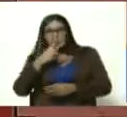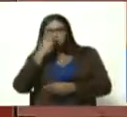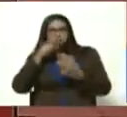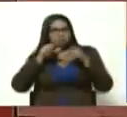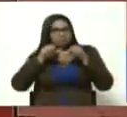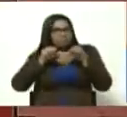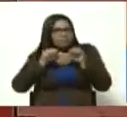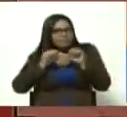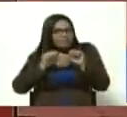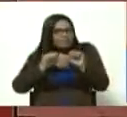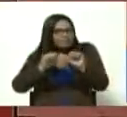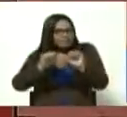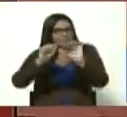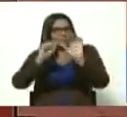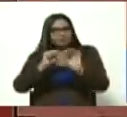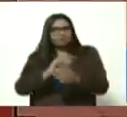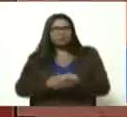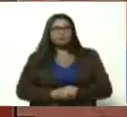ahí